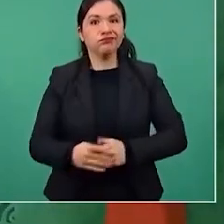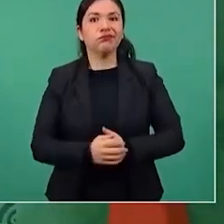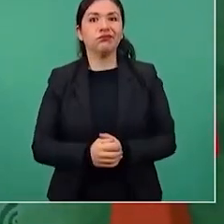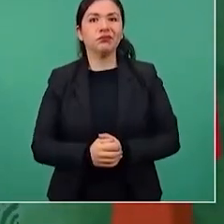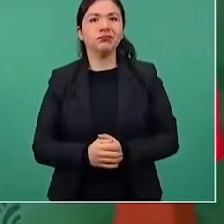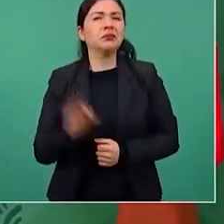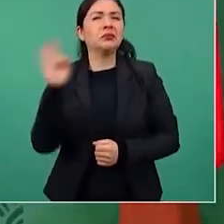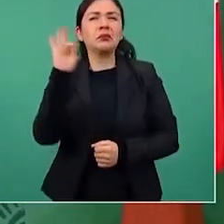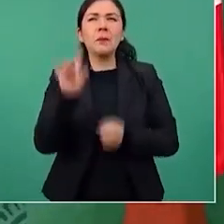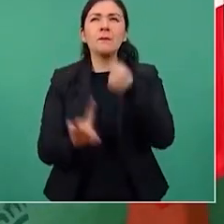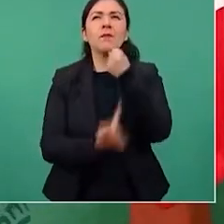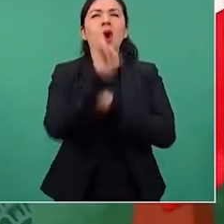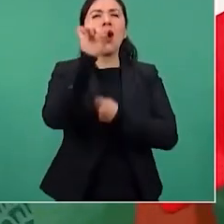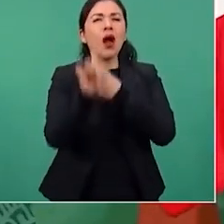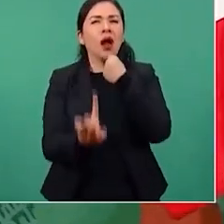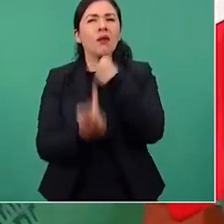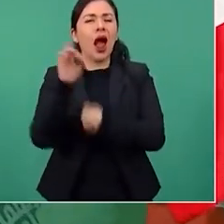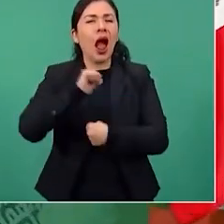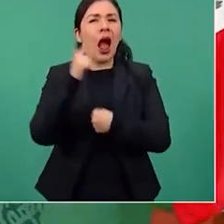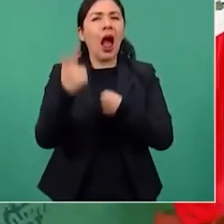ante calamidades.